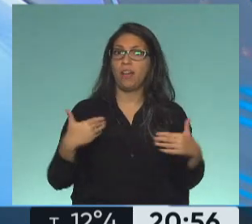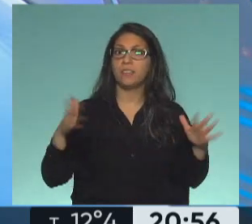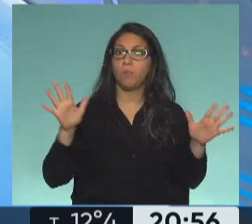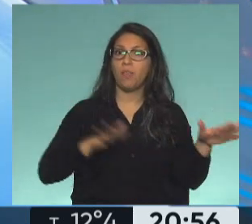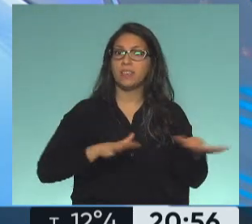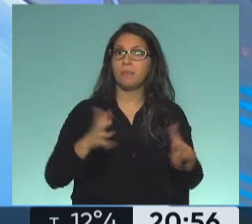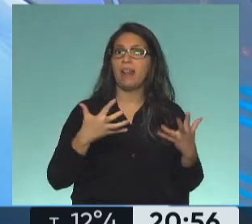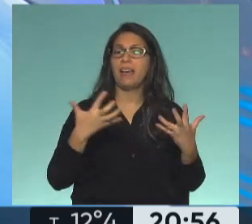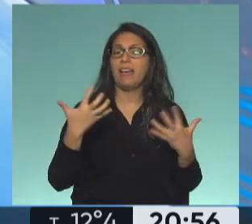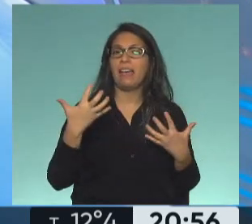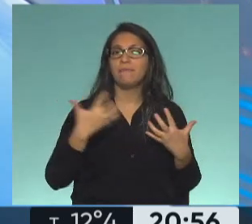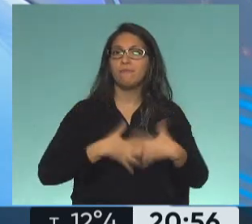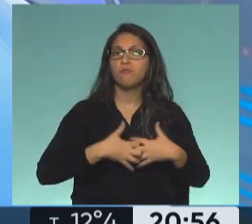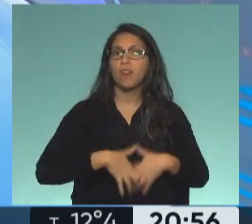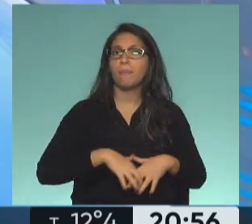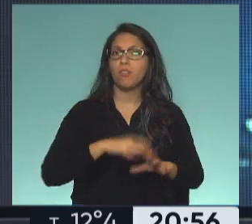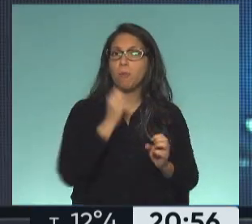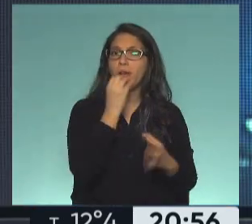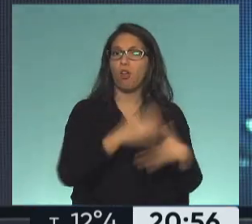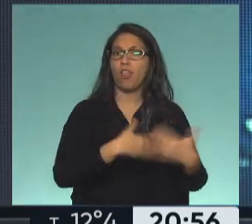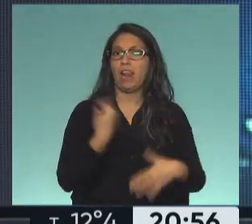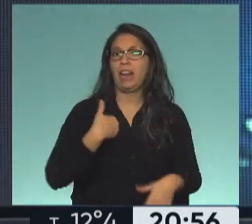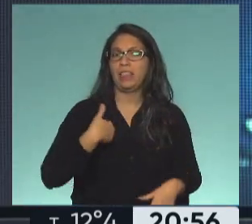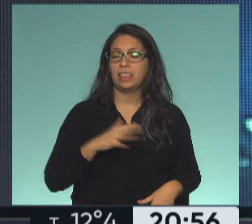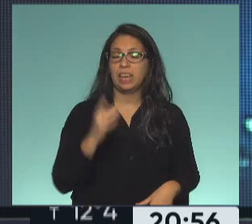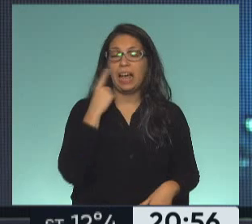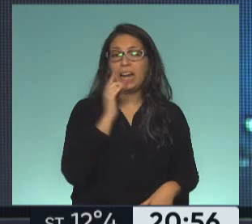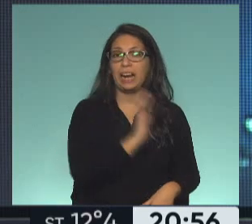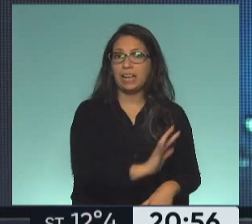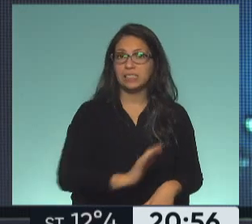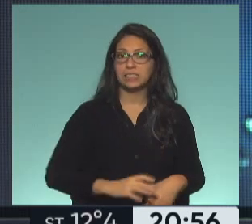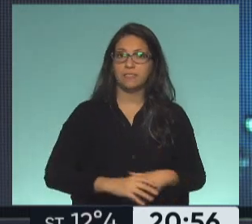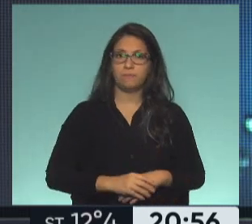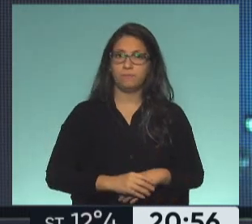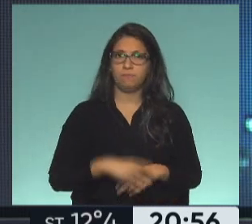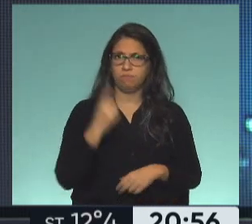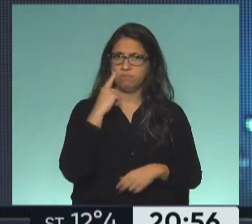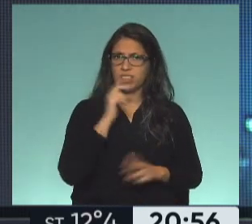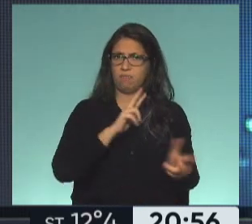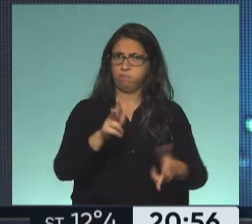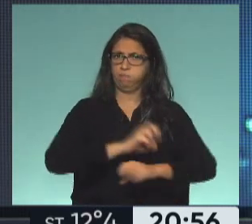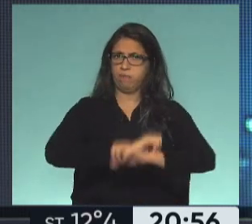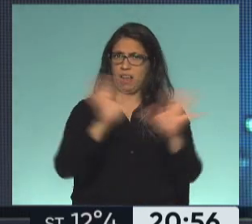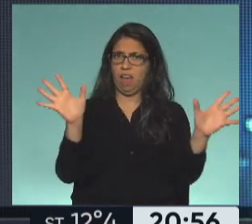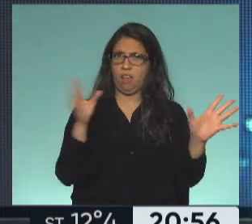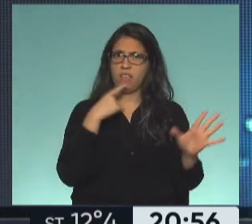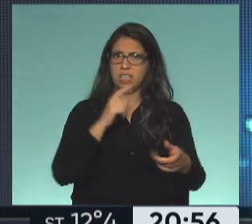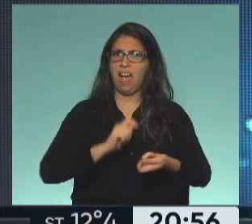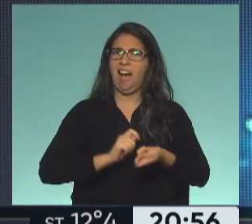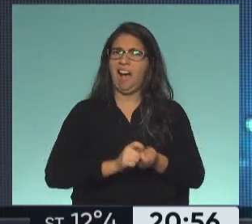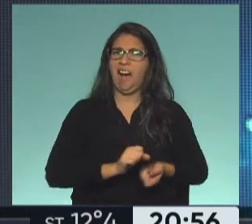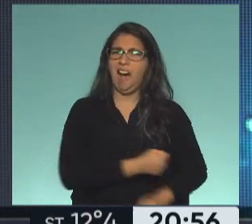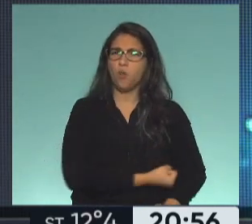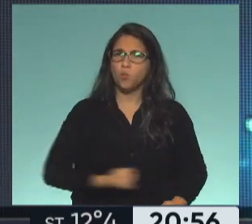que el país funcione, ¿no? No porque se me ocurra. Pero creo que ellos fueron muy claros cuando han planteado la necesidad de ajustes,